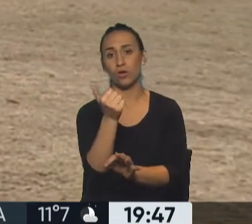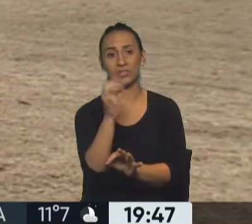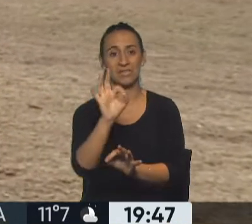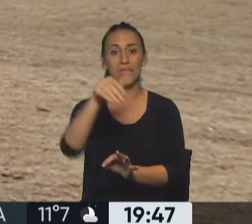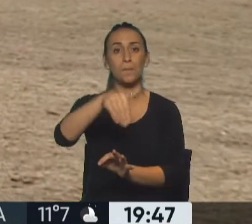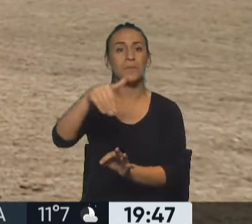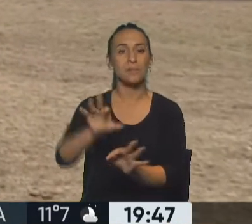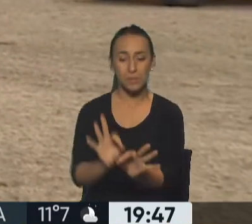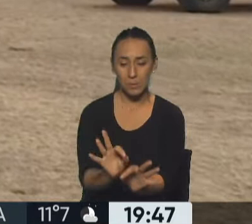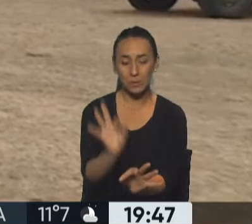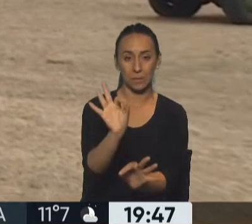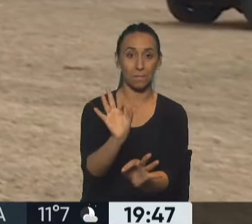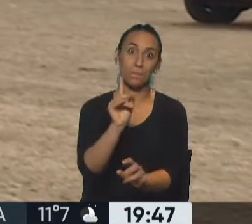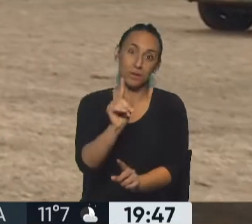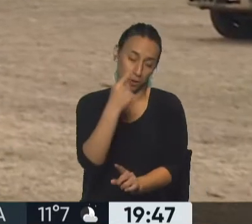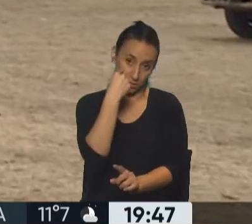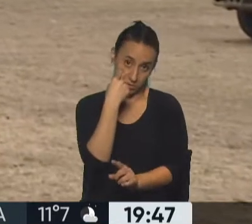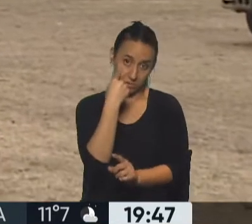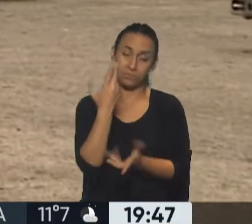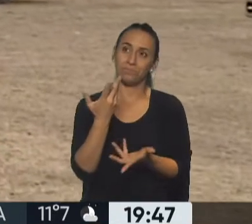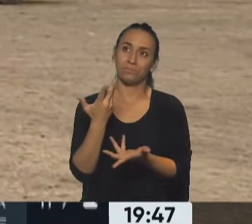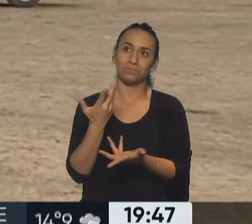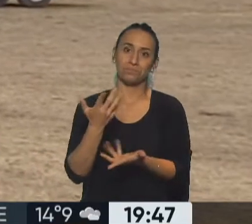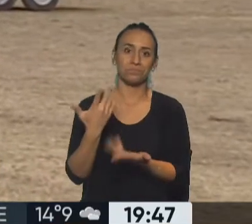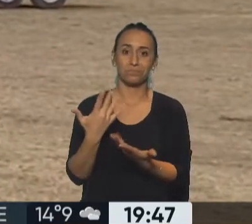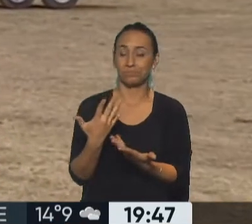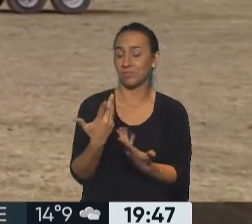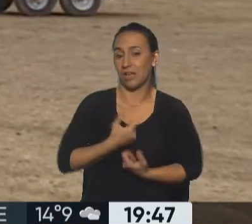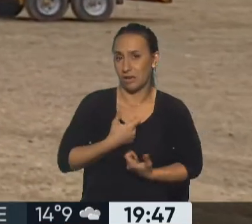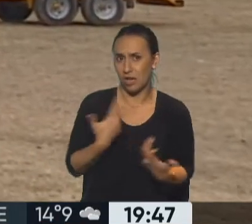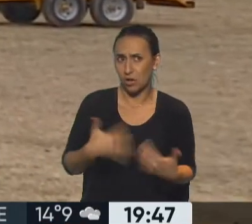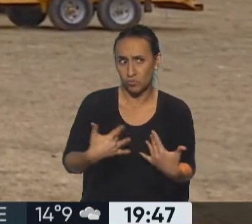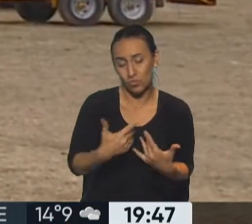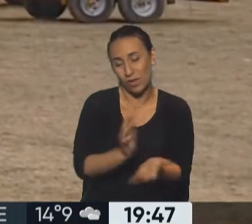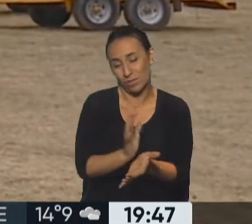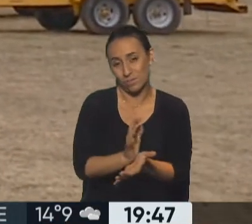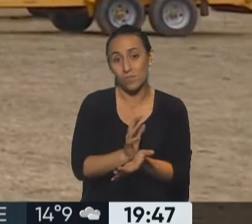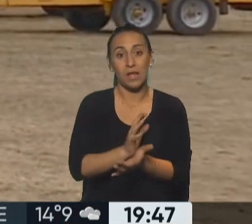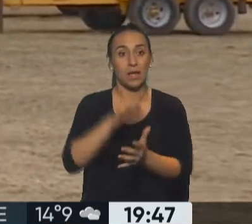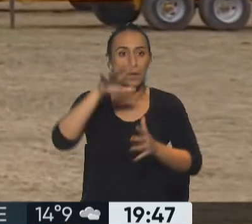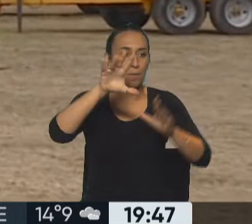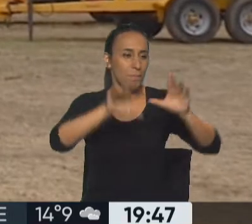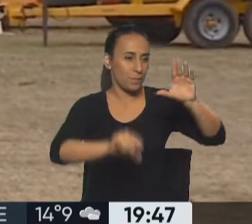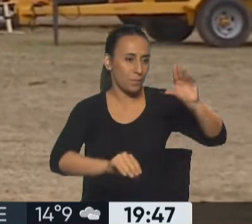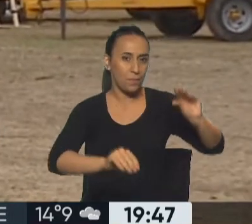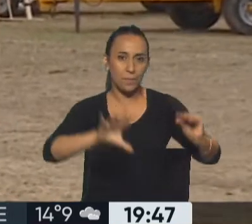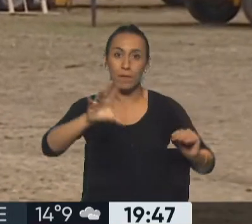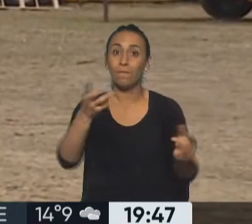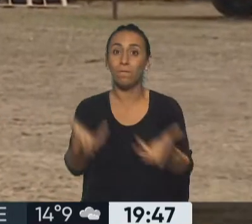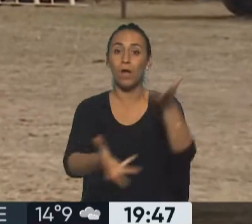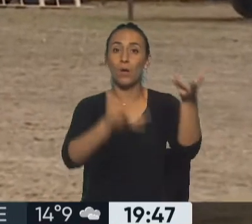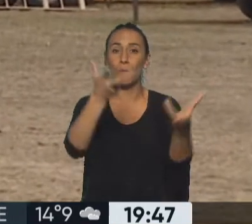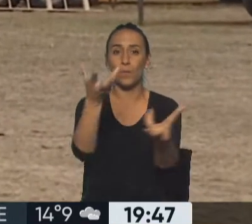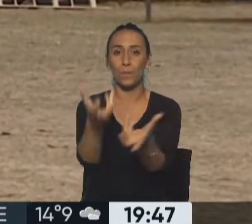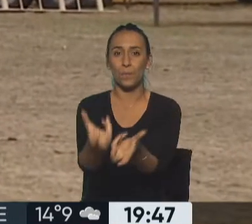pero nos ha dado una mano, ¿no? Hace un par de días donde estamos haciendo controles de los puntos que trabajábamos, pero también somos conscientes de que